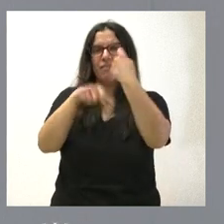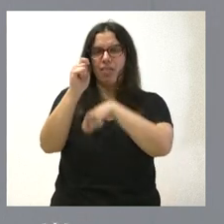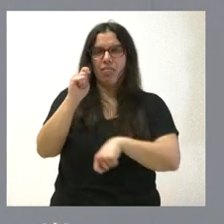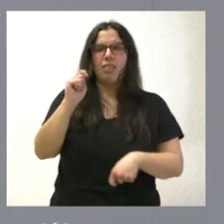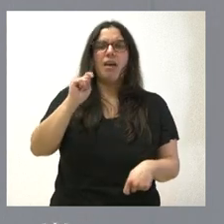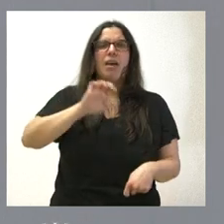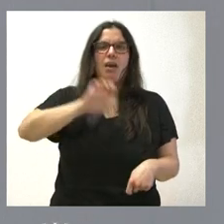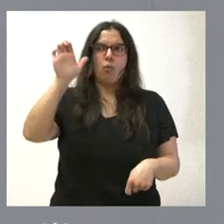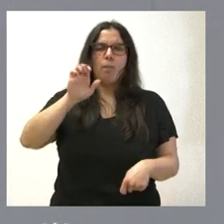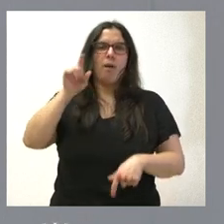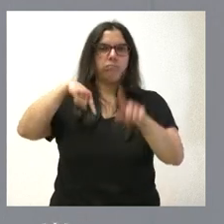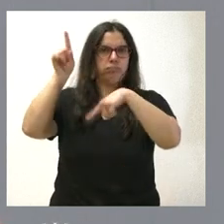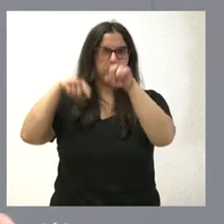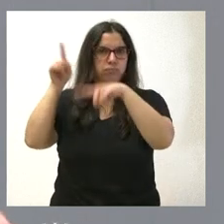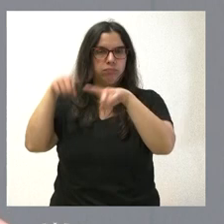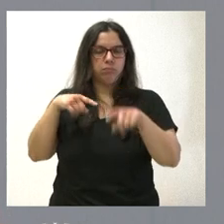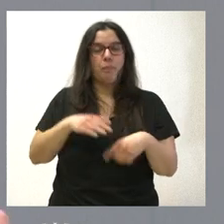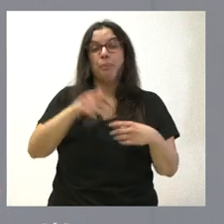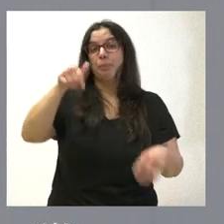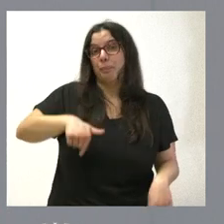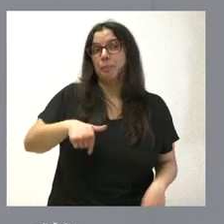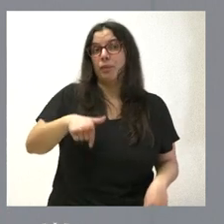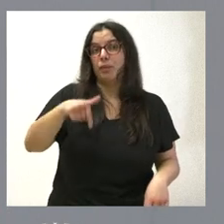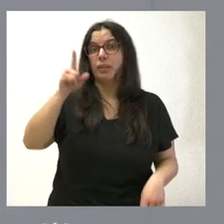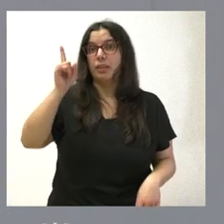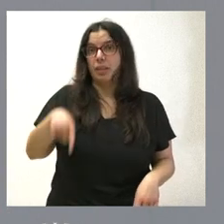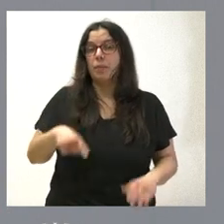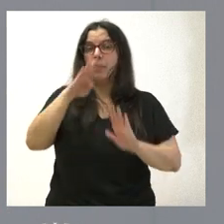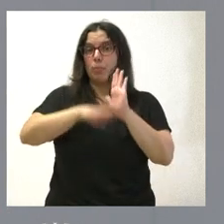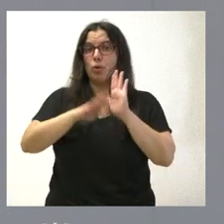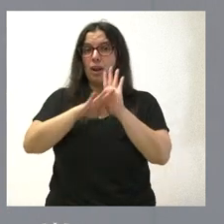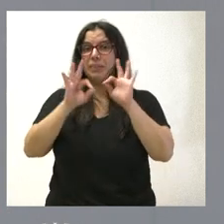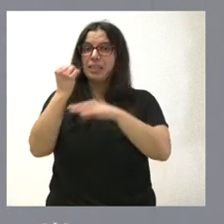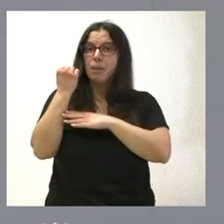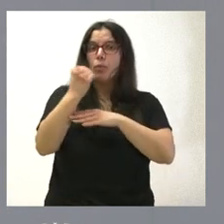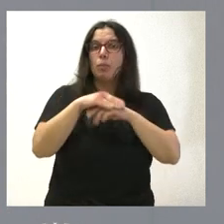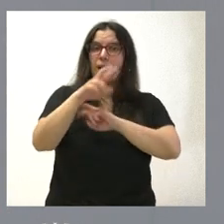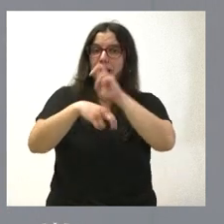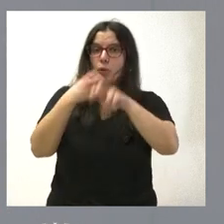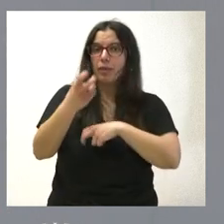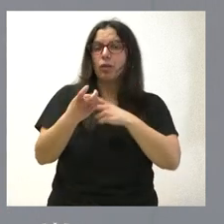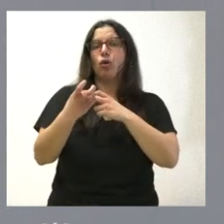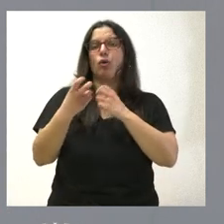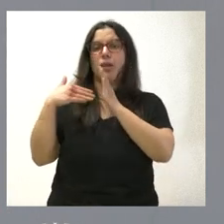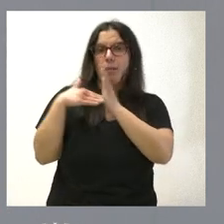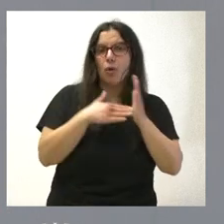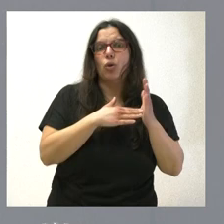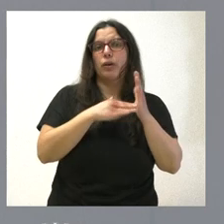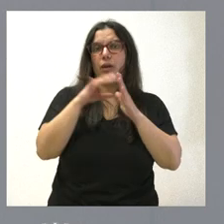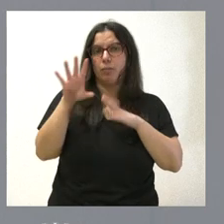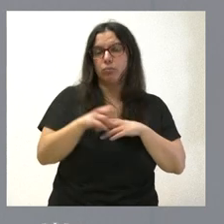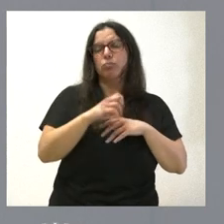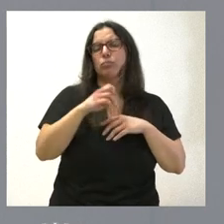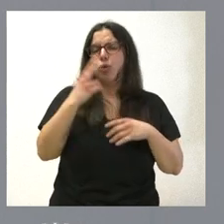sus rutas de transporte también hoy hay un programa de apoyo a la renovación de estas flotas y por tanto un compromiso con